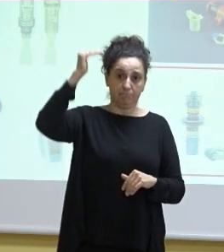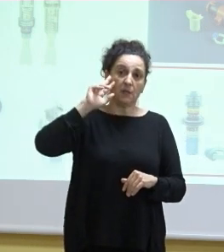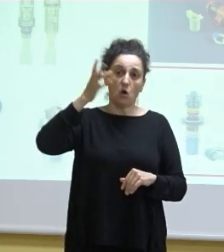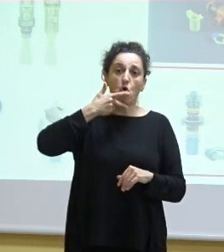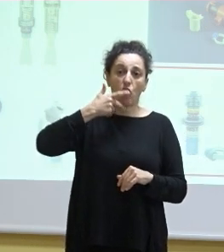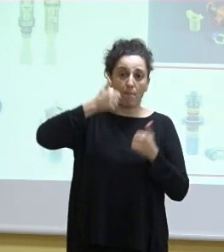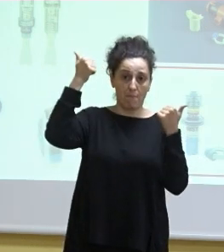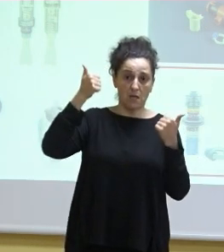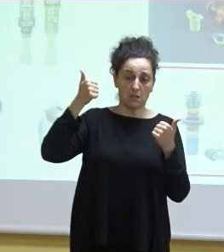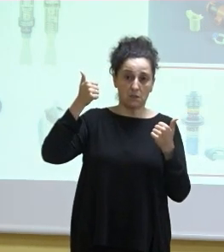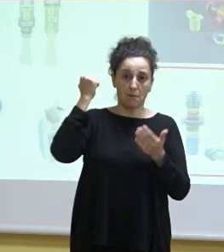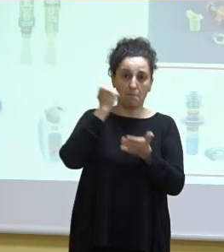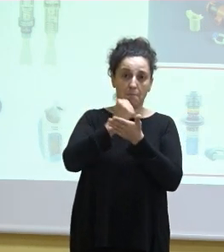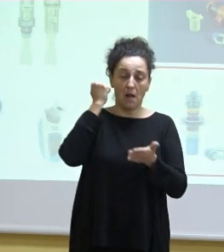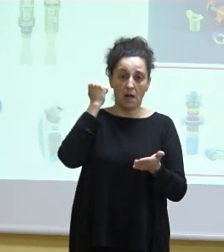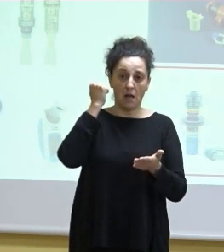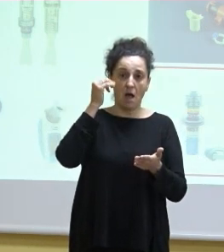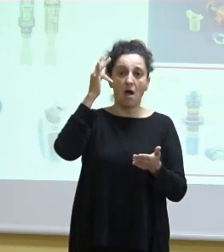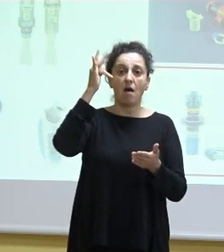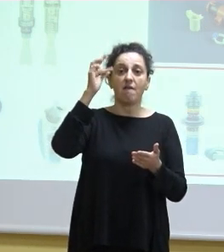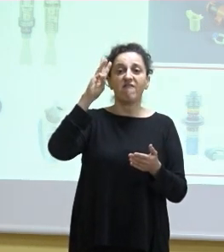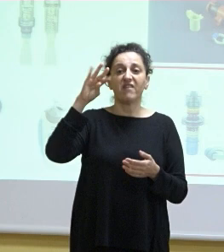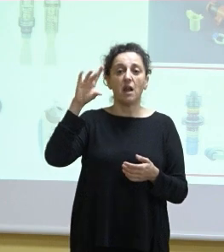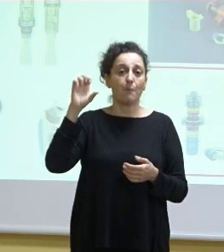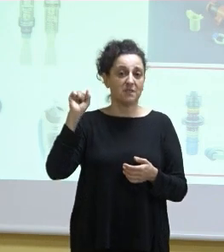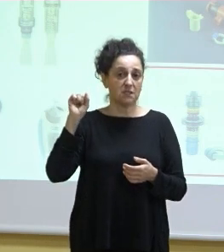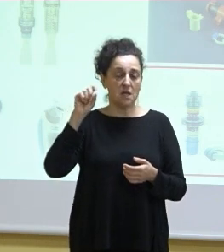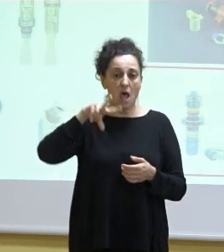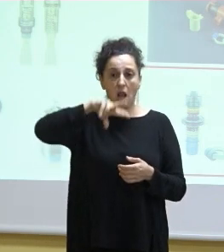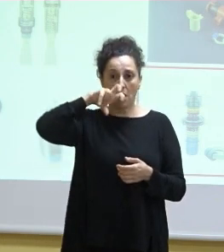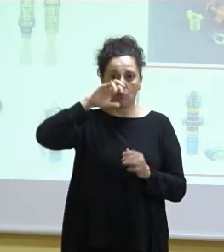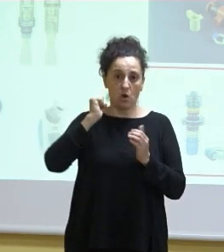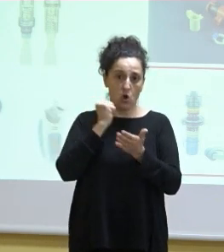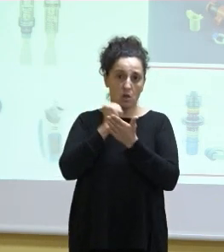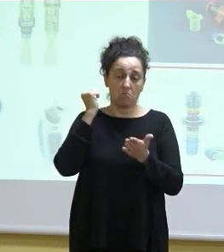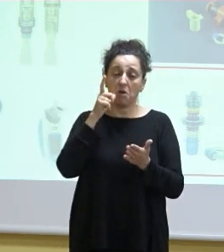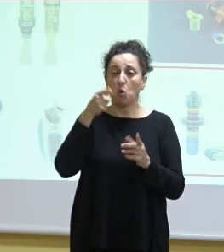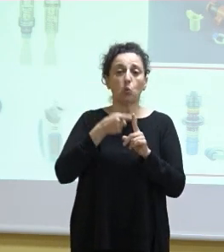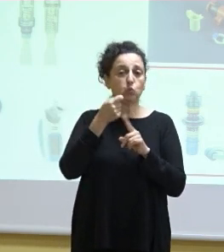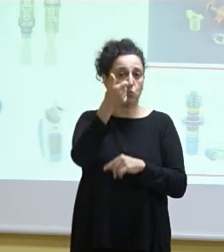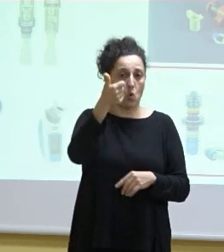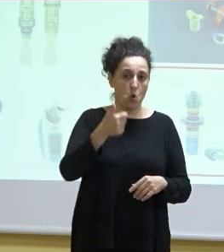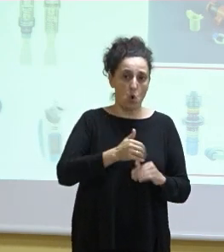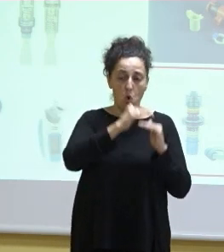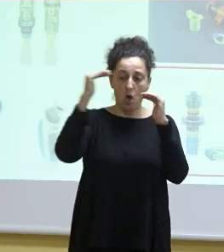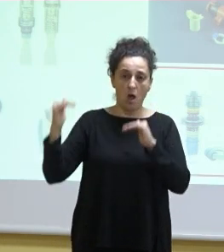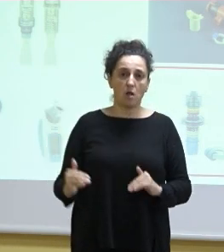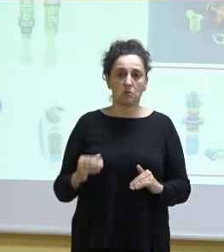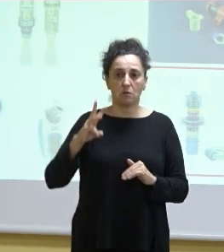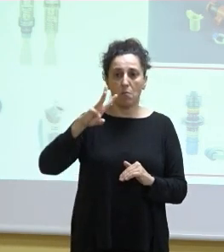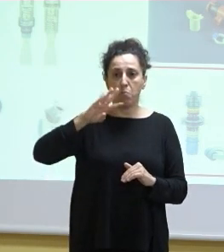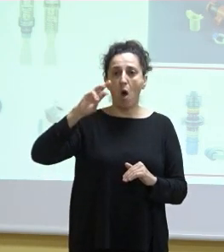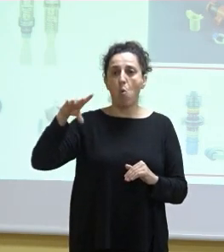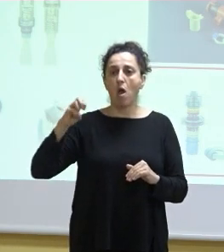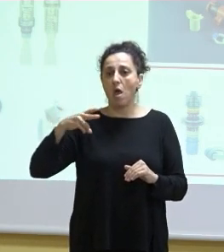más conocidos, los de la marca Philips Respironics, pero ya están bastante en desuso. Abajo tenéis los Power Brace, que hay